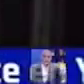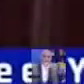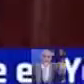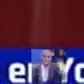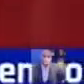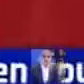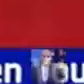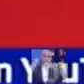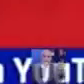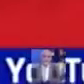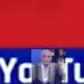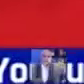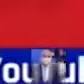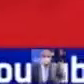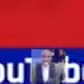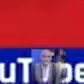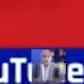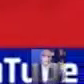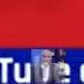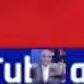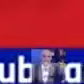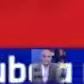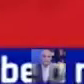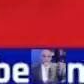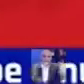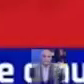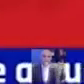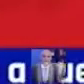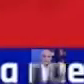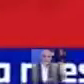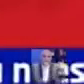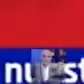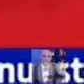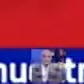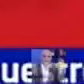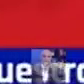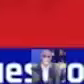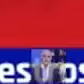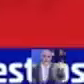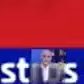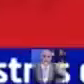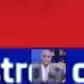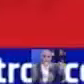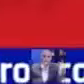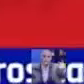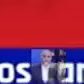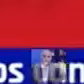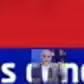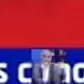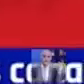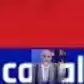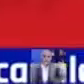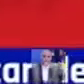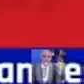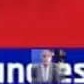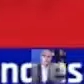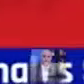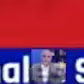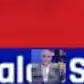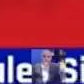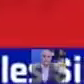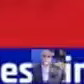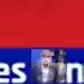que dice que este gobierno es peor en temas de corrupción que los